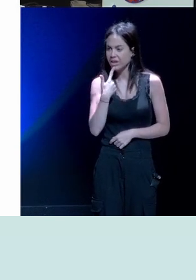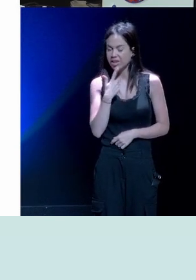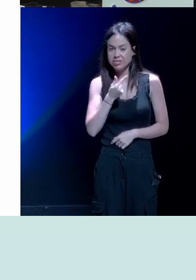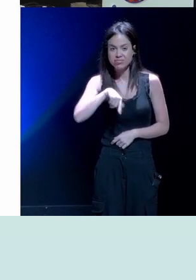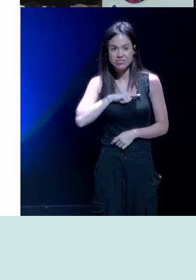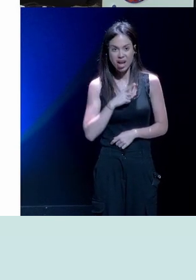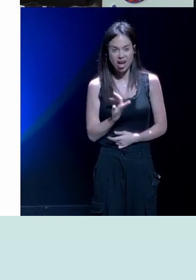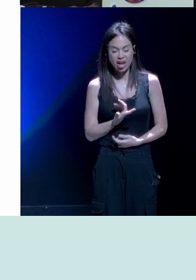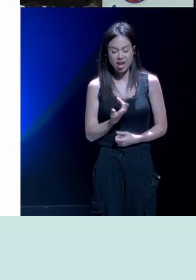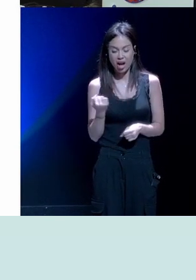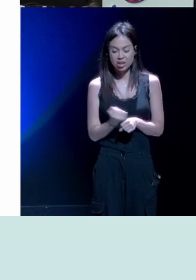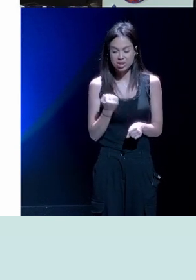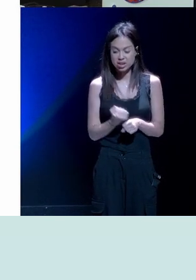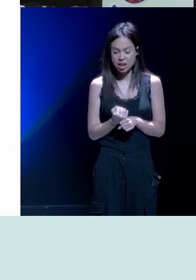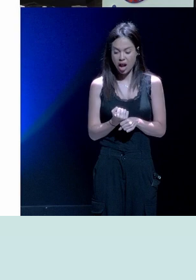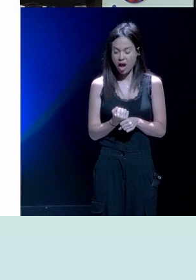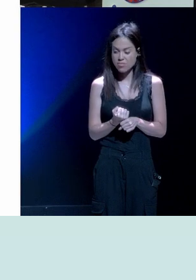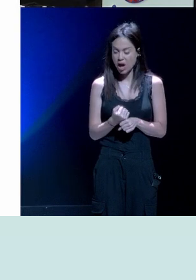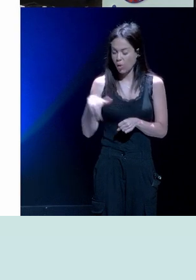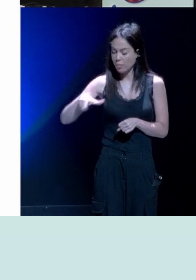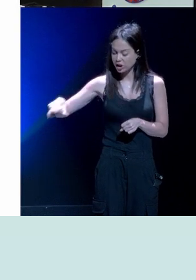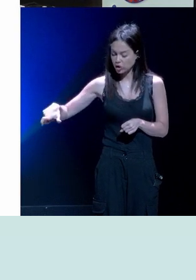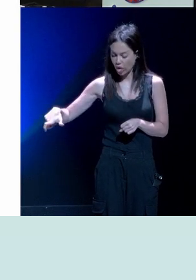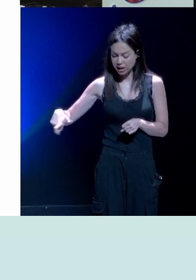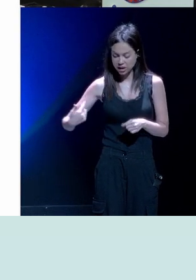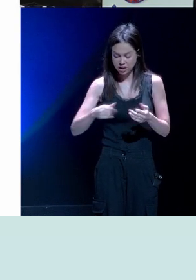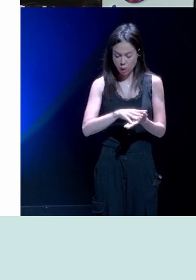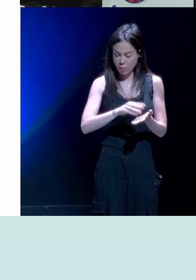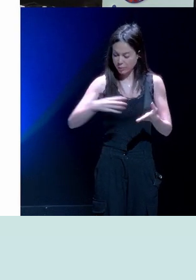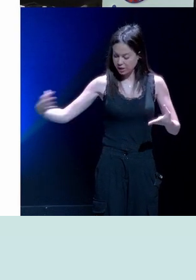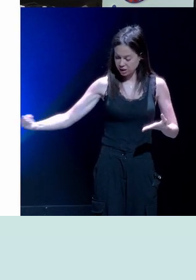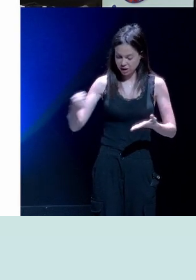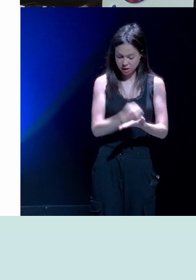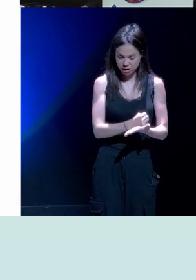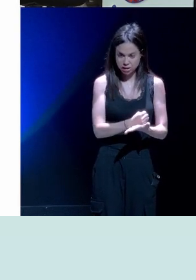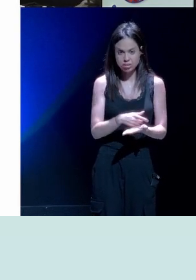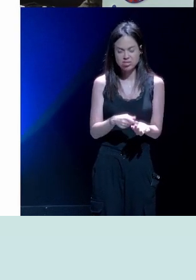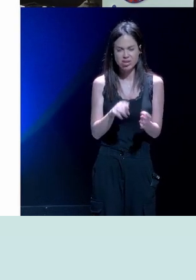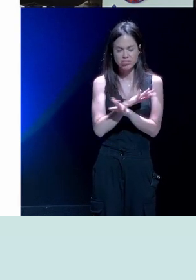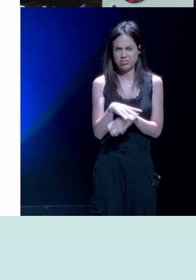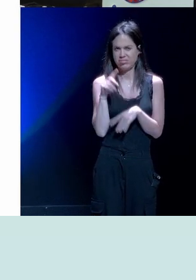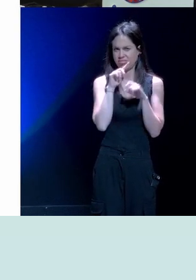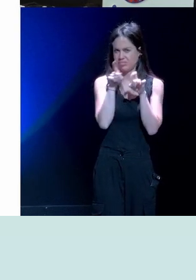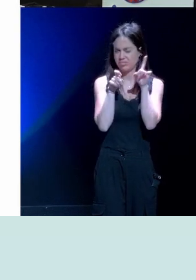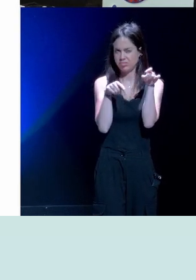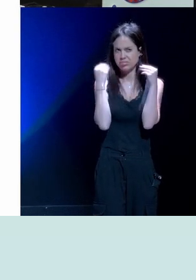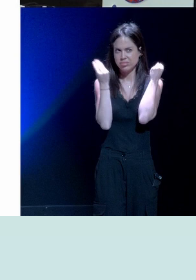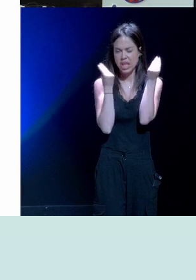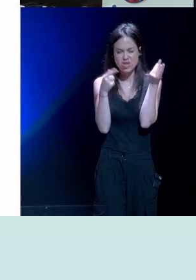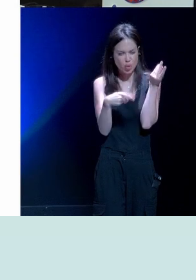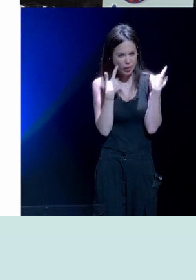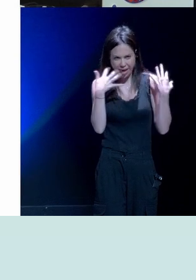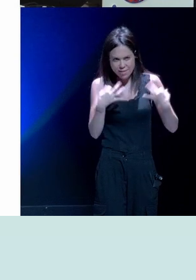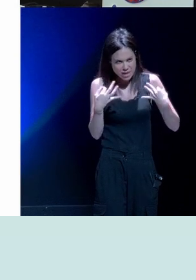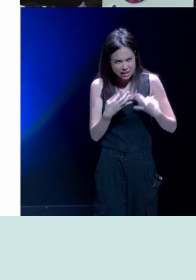trabajo consiste en encasillar a las personas, hace que te plantees preguntas, ¿no? Eso quiere decir que entonces no tienes realmente tiempo